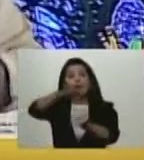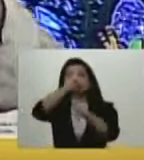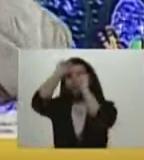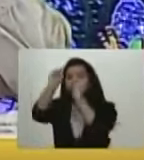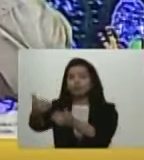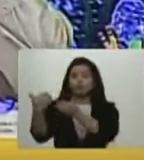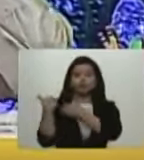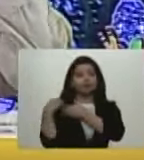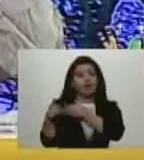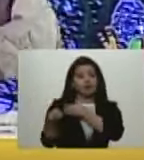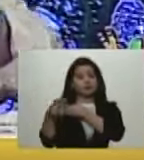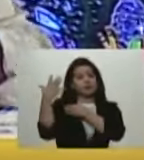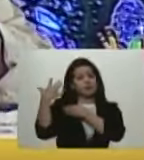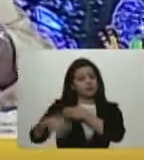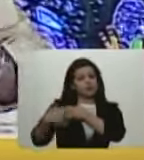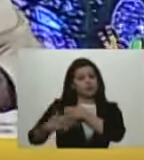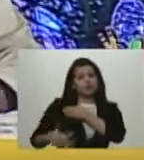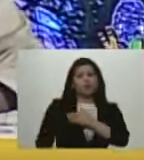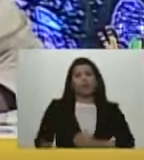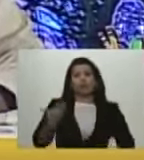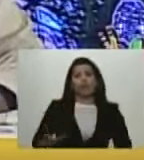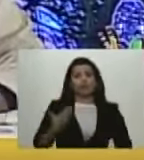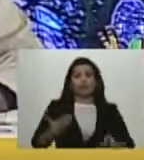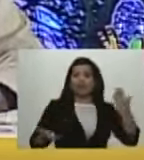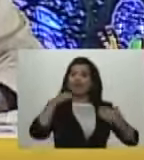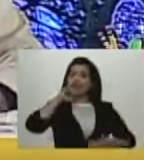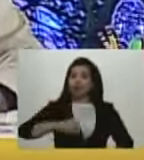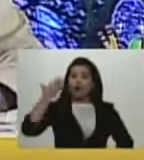Nunca antes. Es lo primero que yo quiero reflexionar,